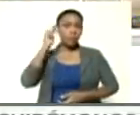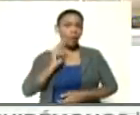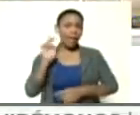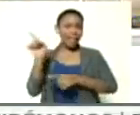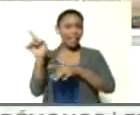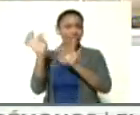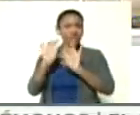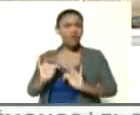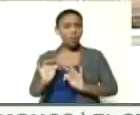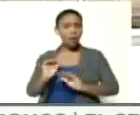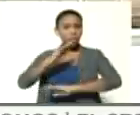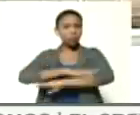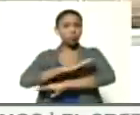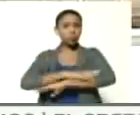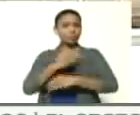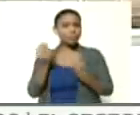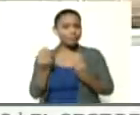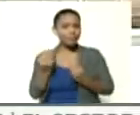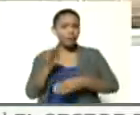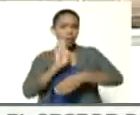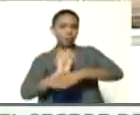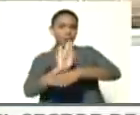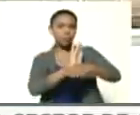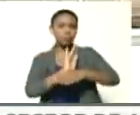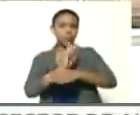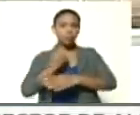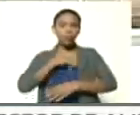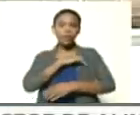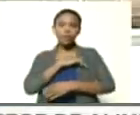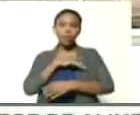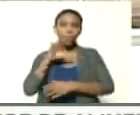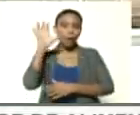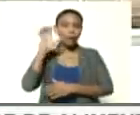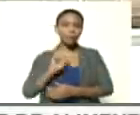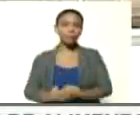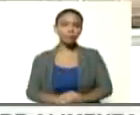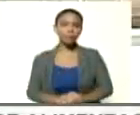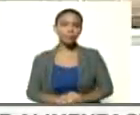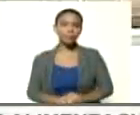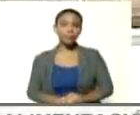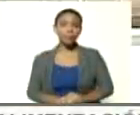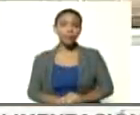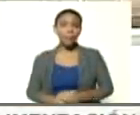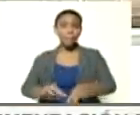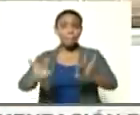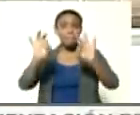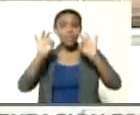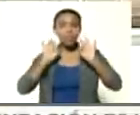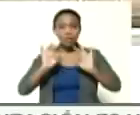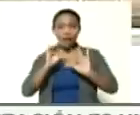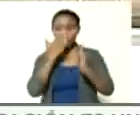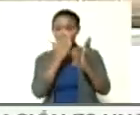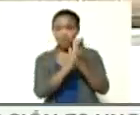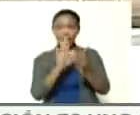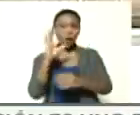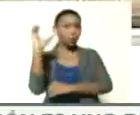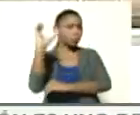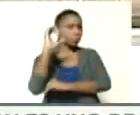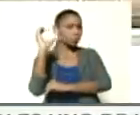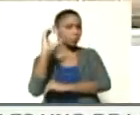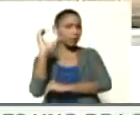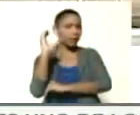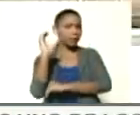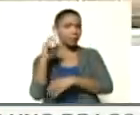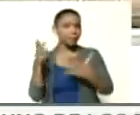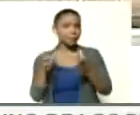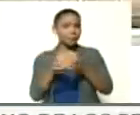acción para proteger a nuestro país, y en especial la frontera con Colombia,